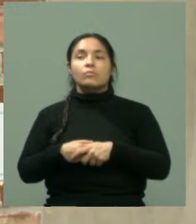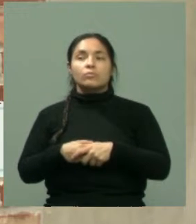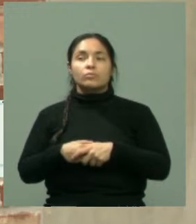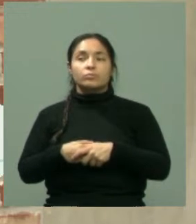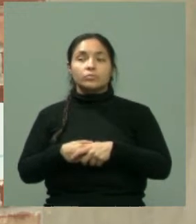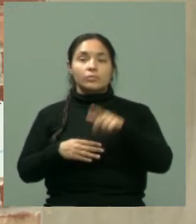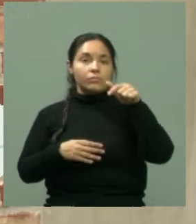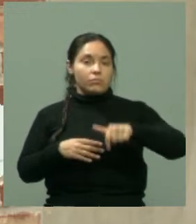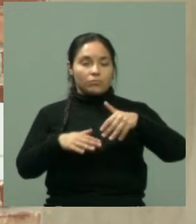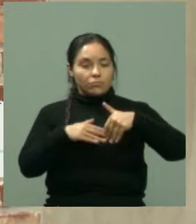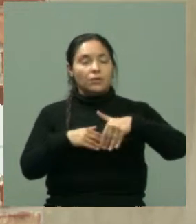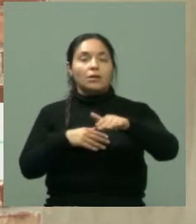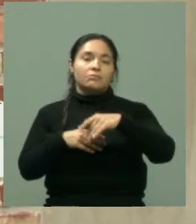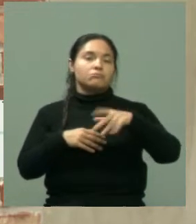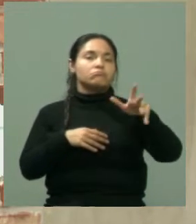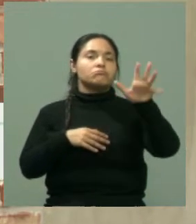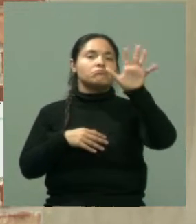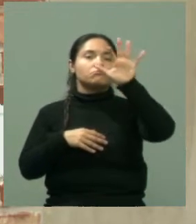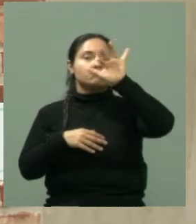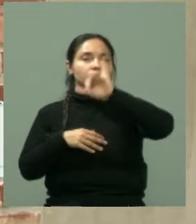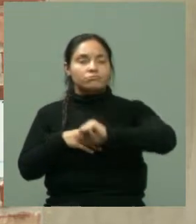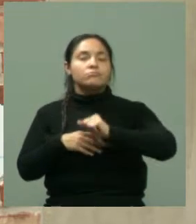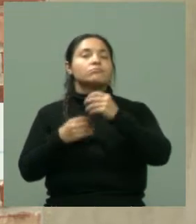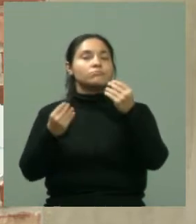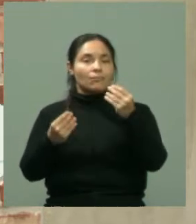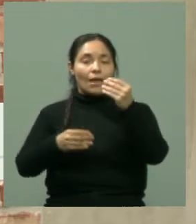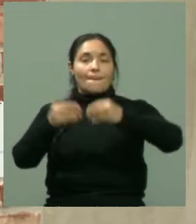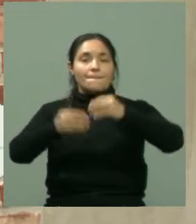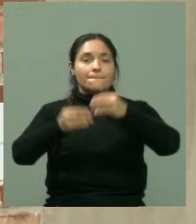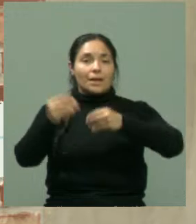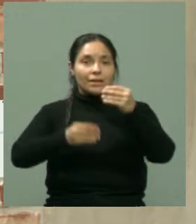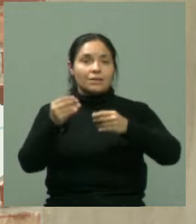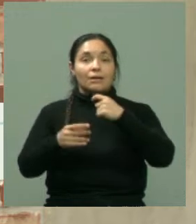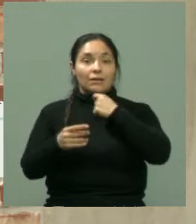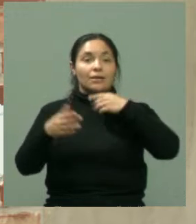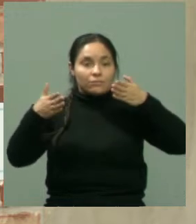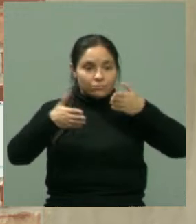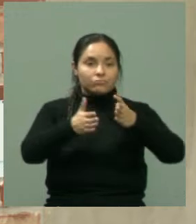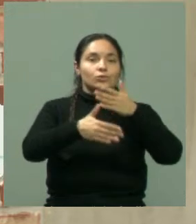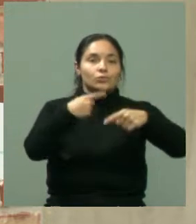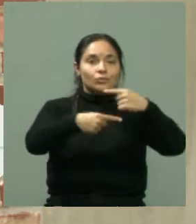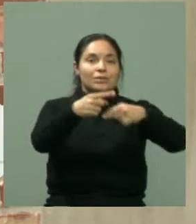En este camino mismo del día a día, uno se entera de empresas que van por el camino sustentable,